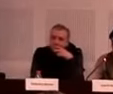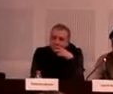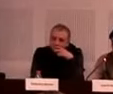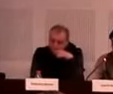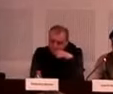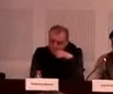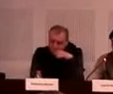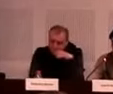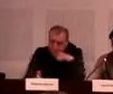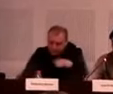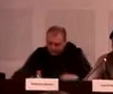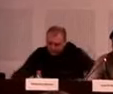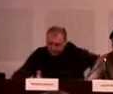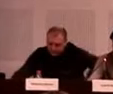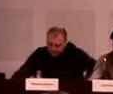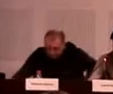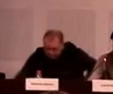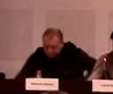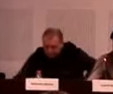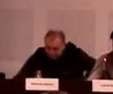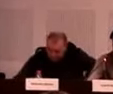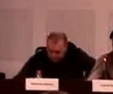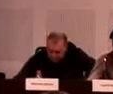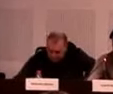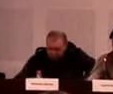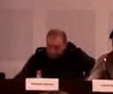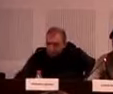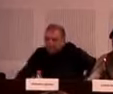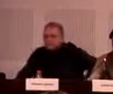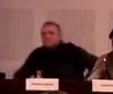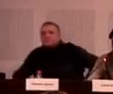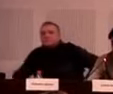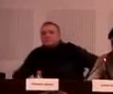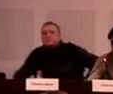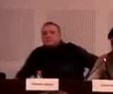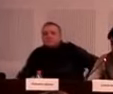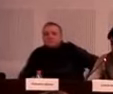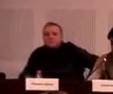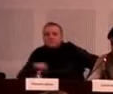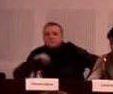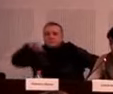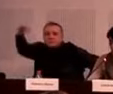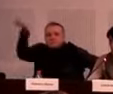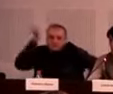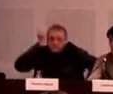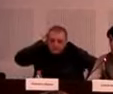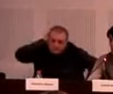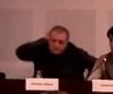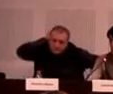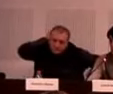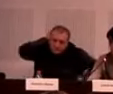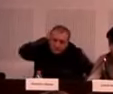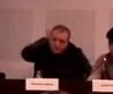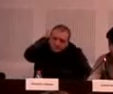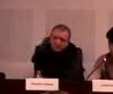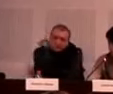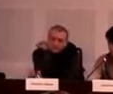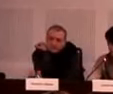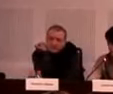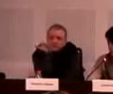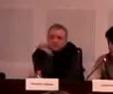caso, yo tengo bastante autonomía, si bien es cierto que hay personas